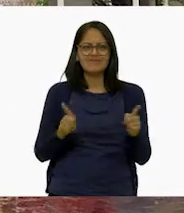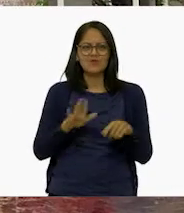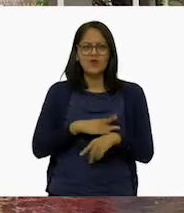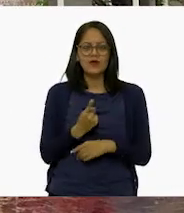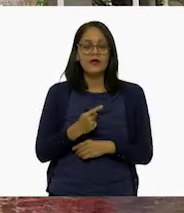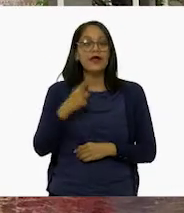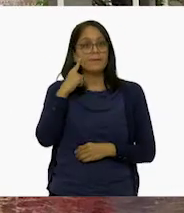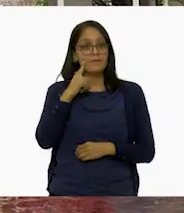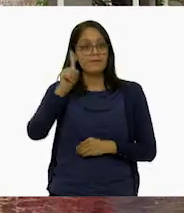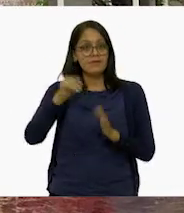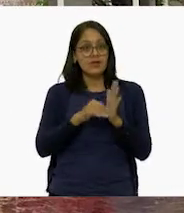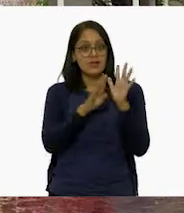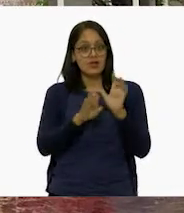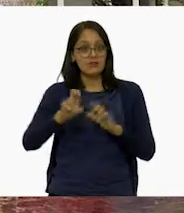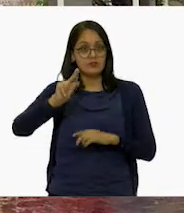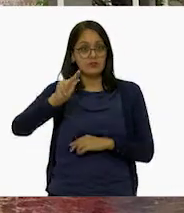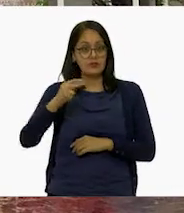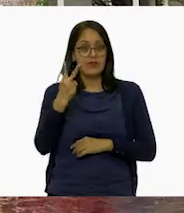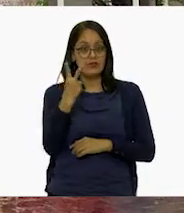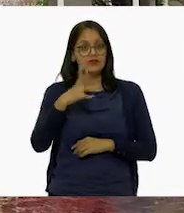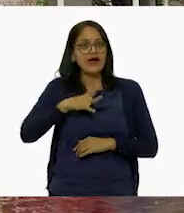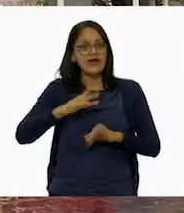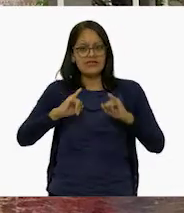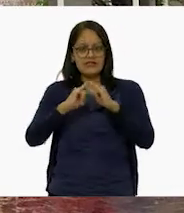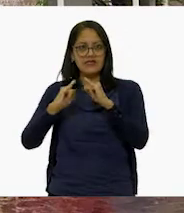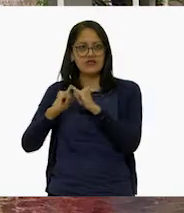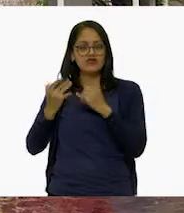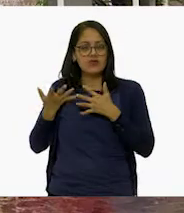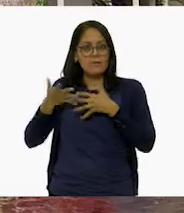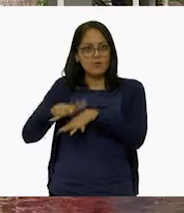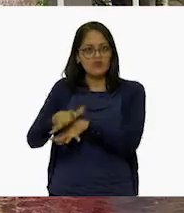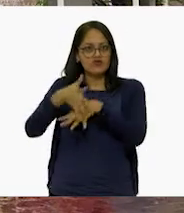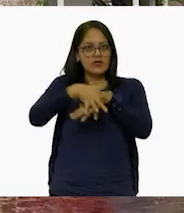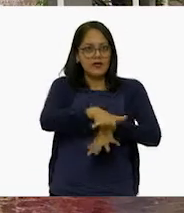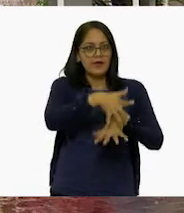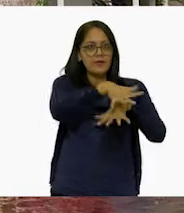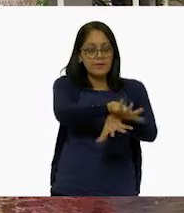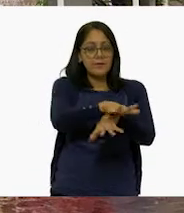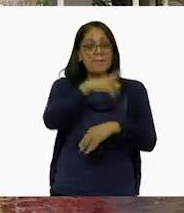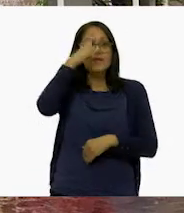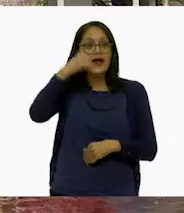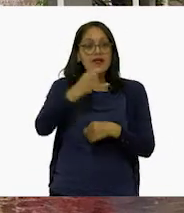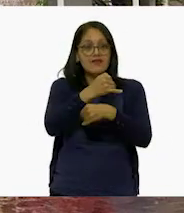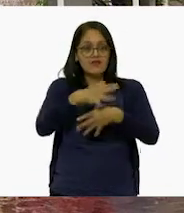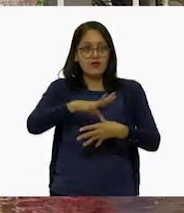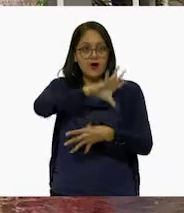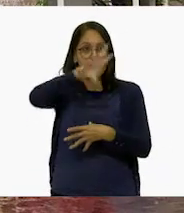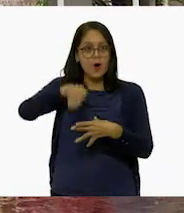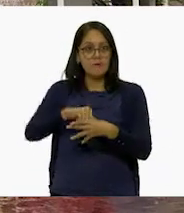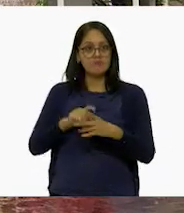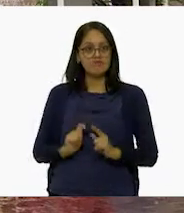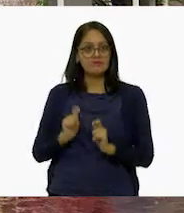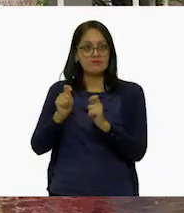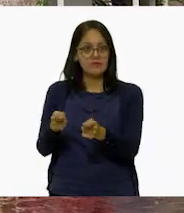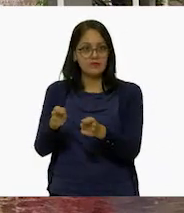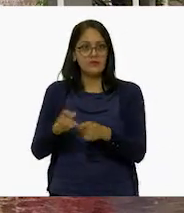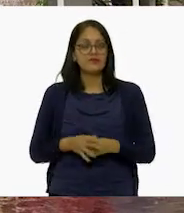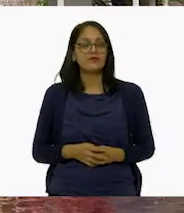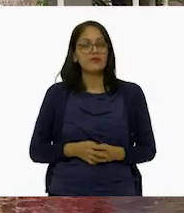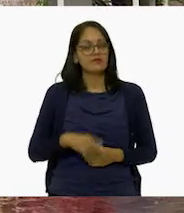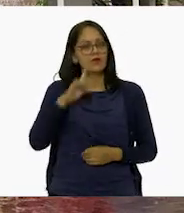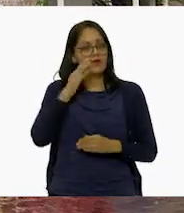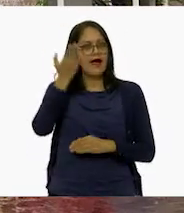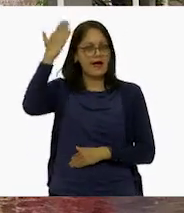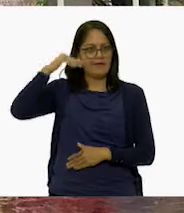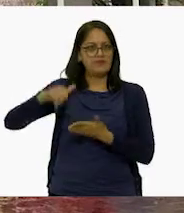fusionan diferentes instituciones para concentrar toda la información. Estaba en la